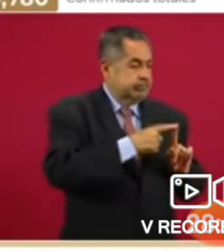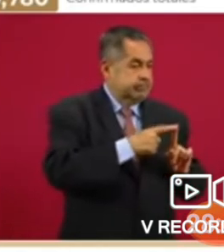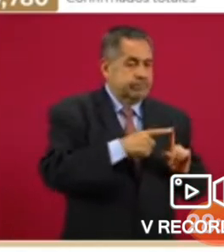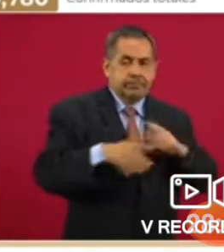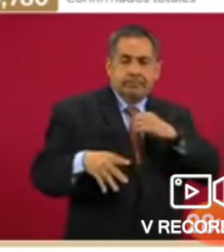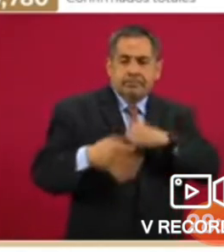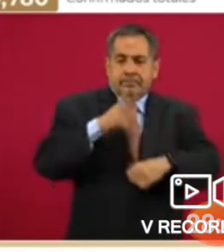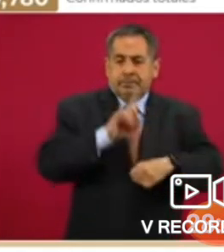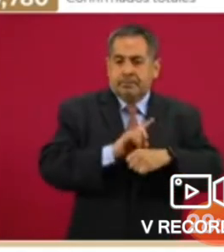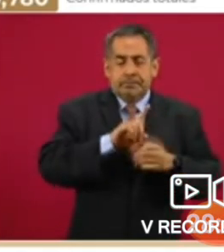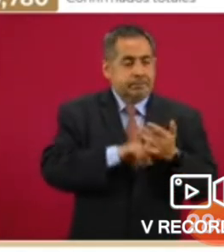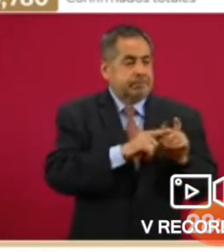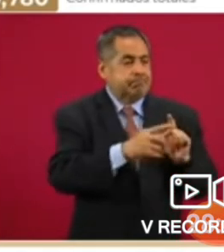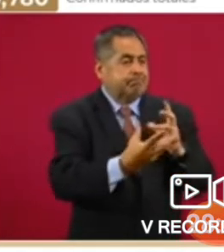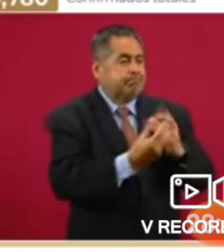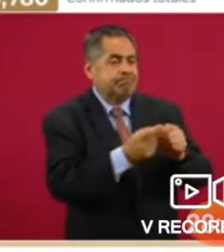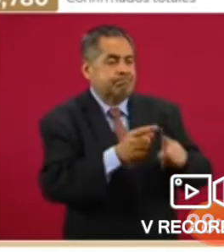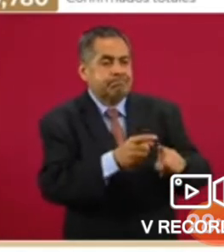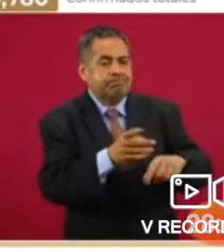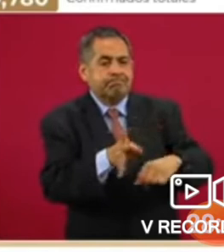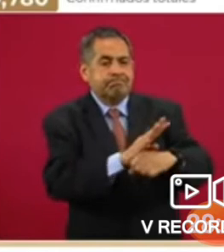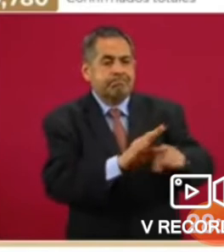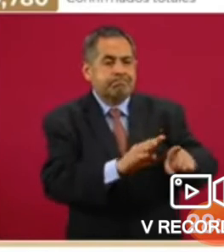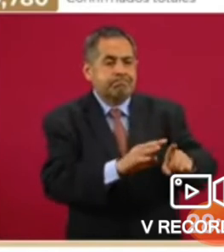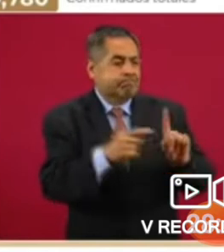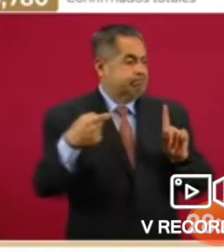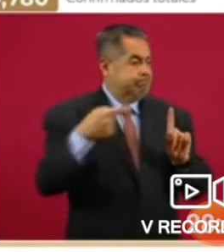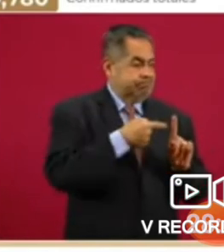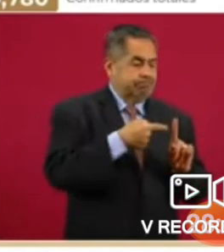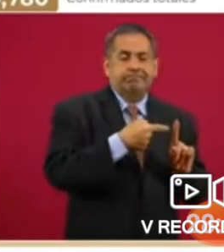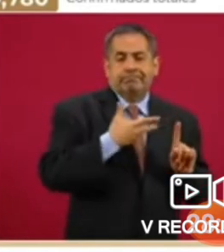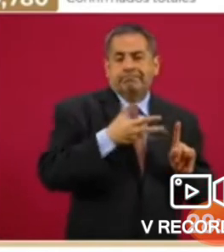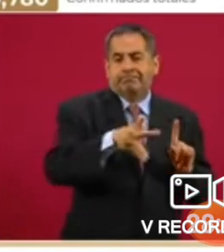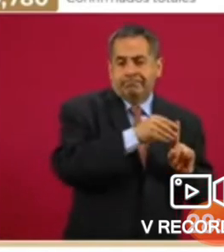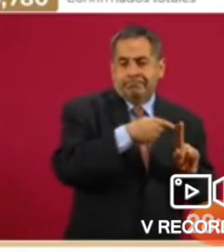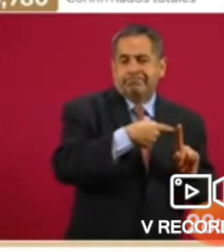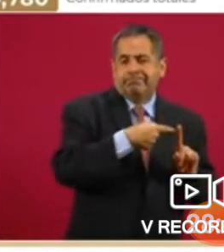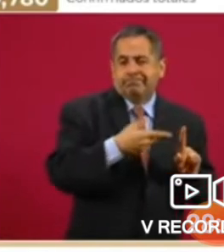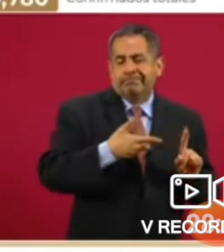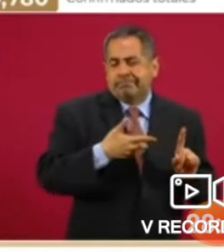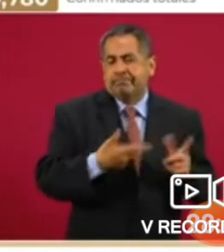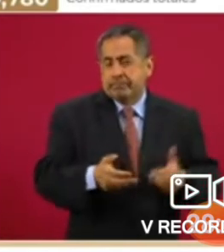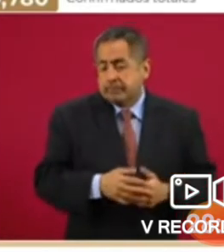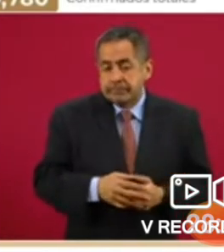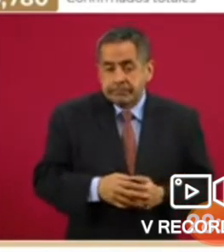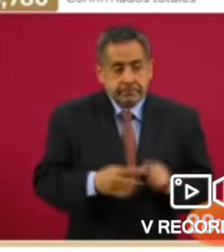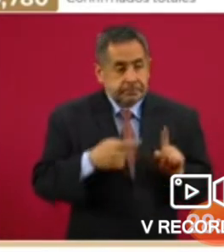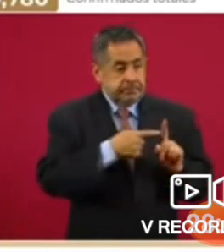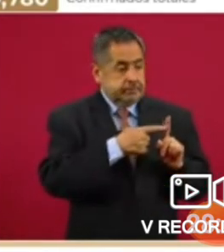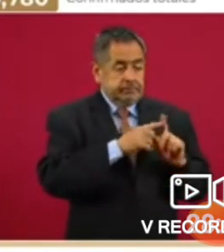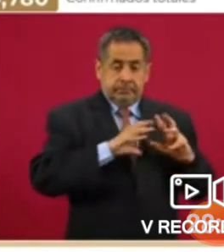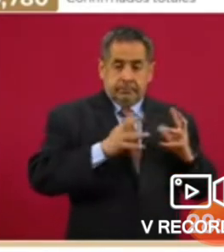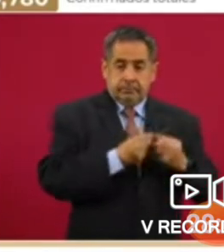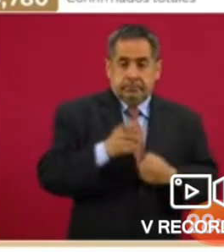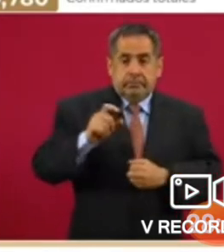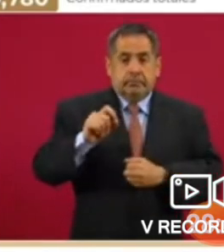síntomas estuvo en contacto con alguien que tuvo COVID. Esa es la asociación epidemiológica. Esos casos suman